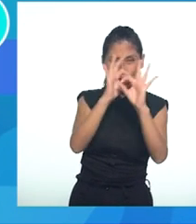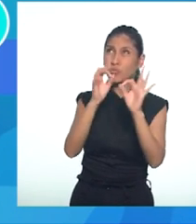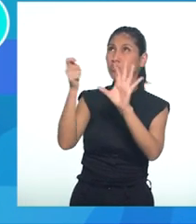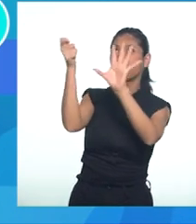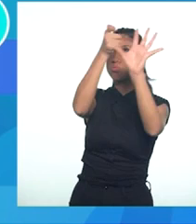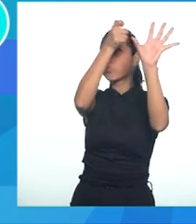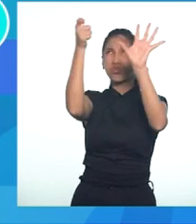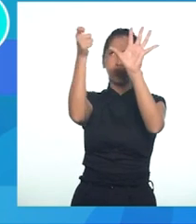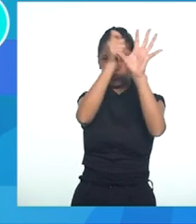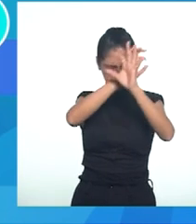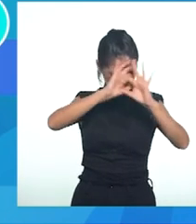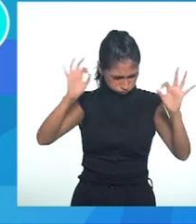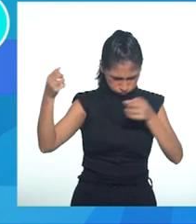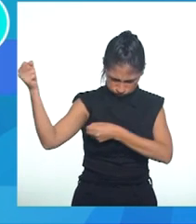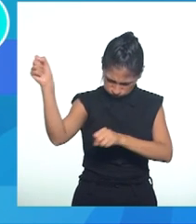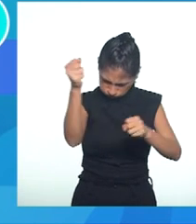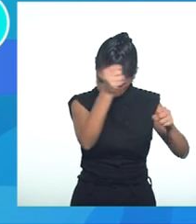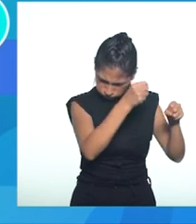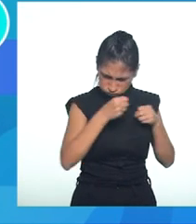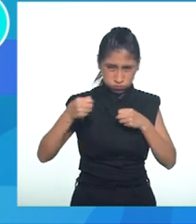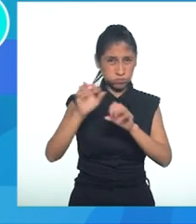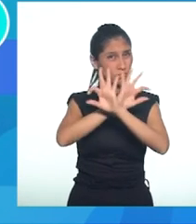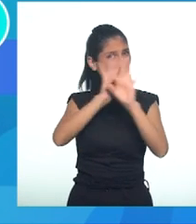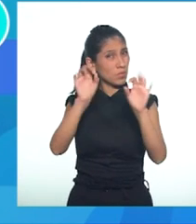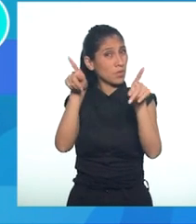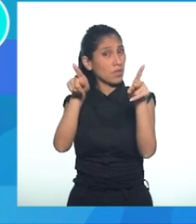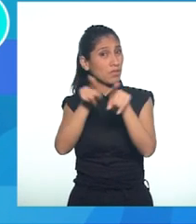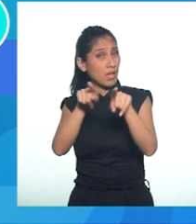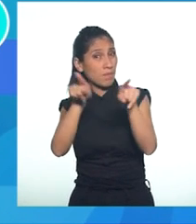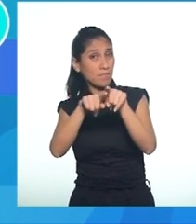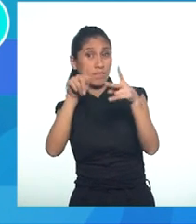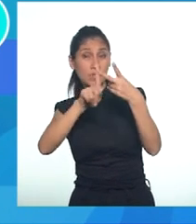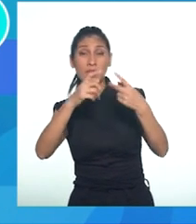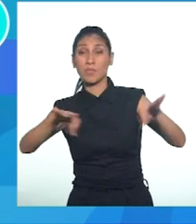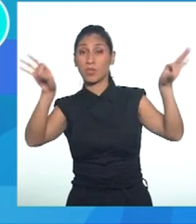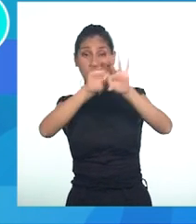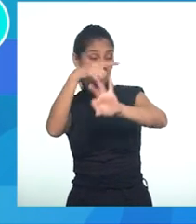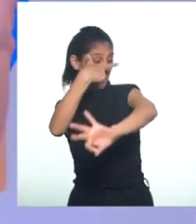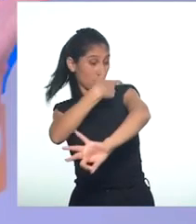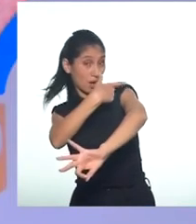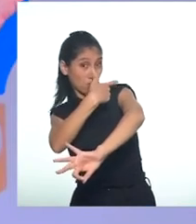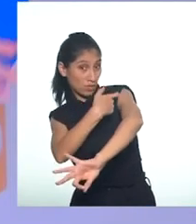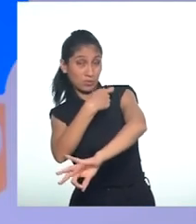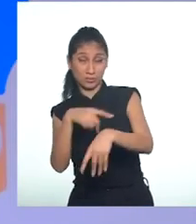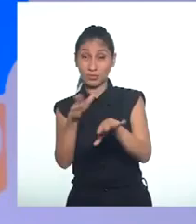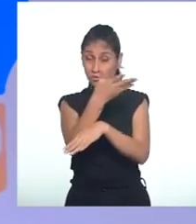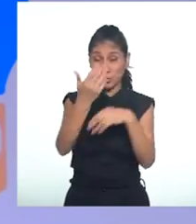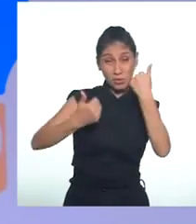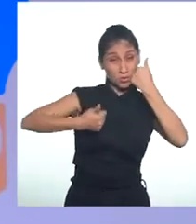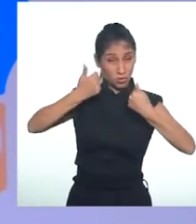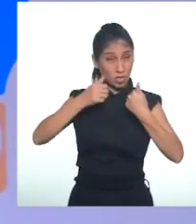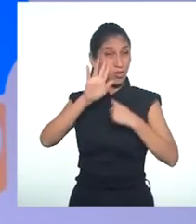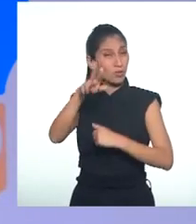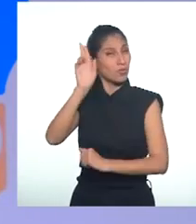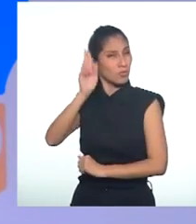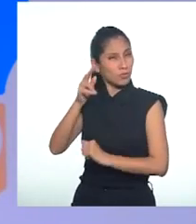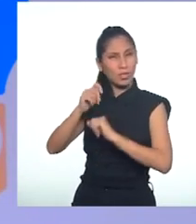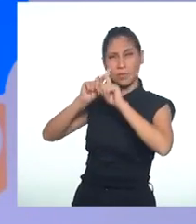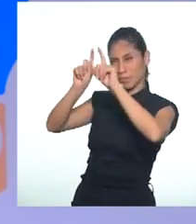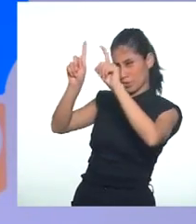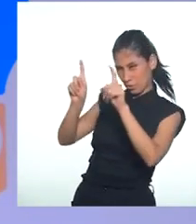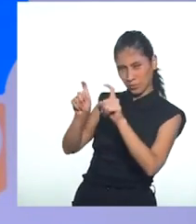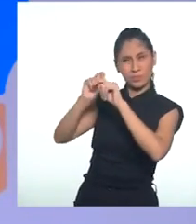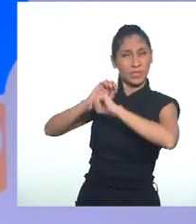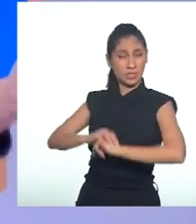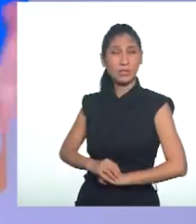es posible, acceder a las vacunas necesarias. Ya lo saben, ante cualquier duda, consúltelo con sus